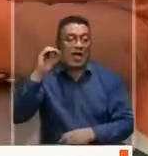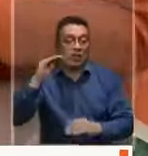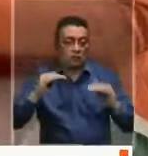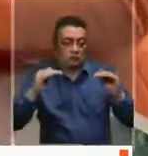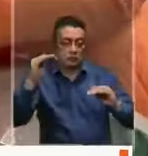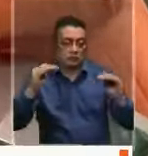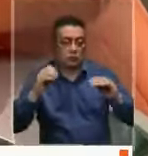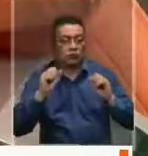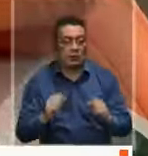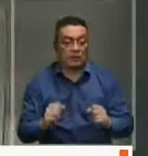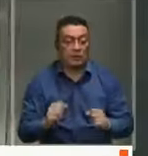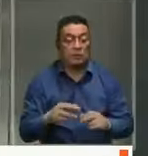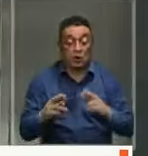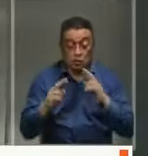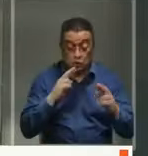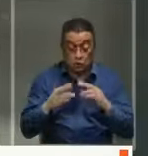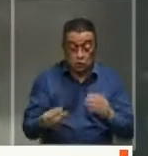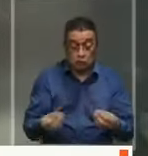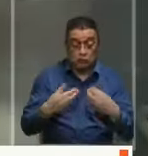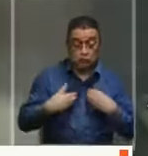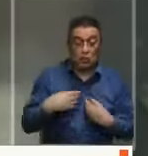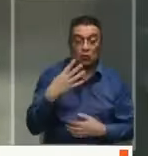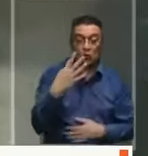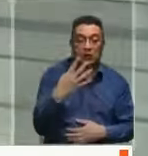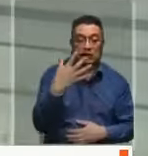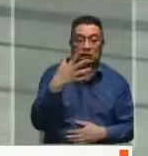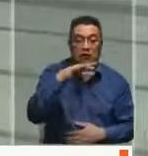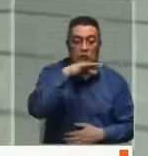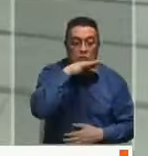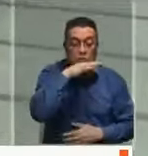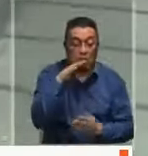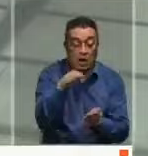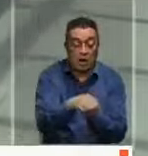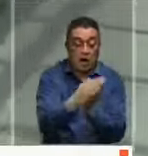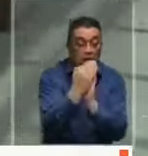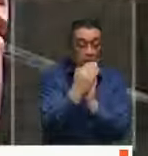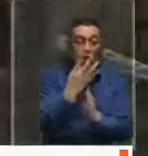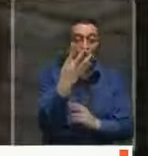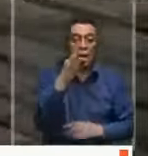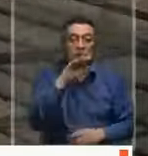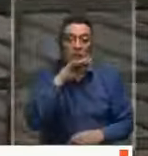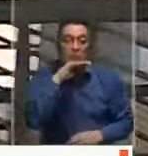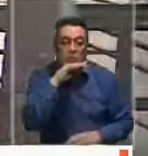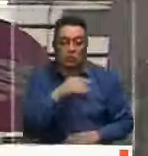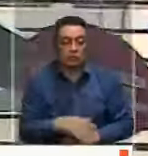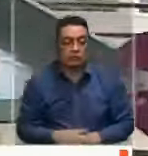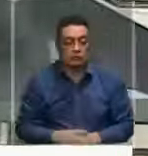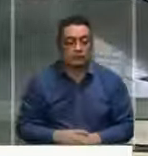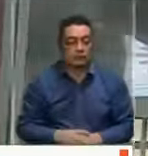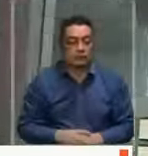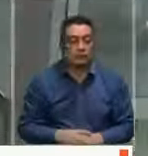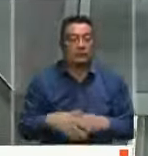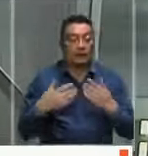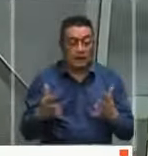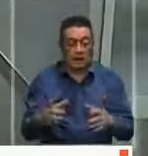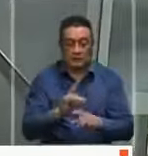0 a 5 grados. Finalmah, el sushi se demoró 45 minutos y el sándwich 40. Ya,